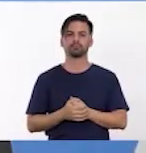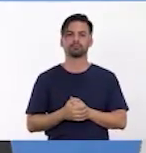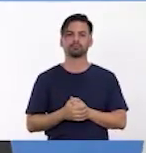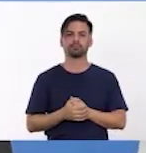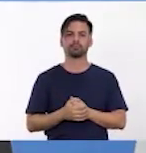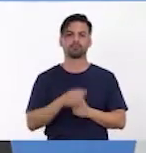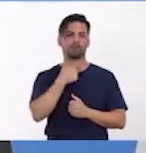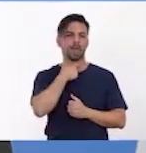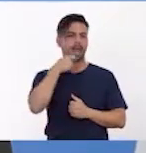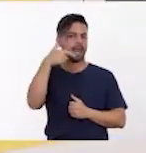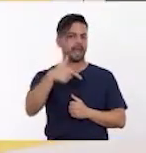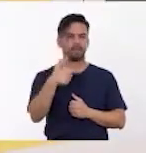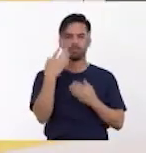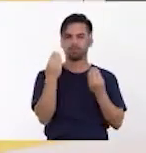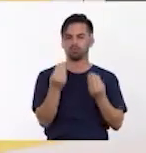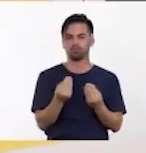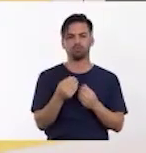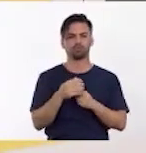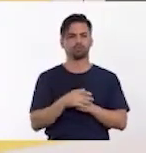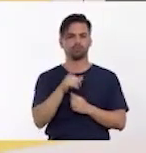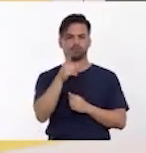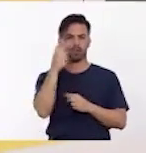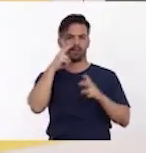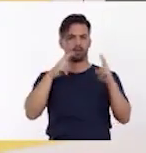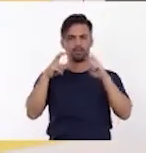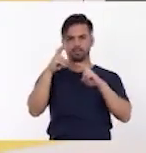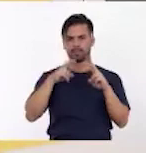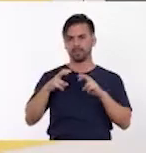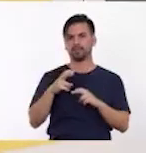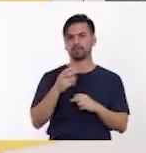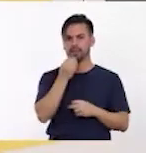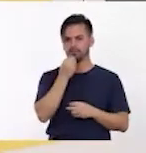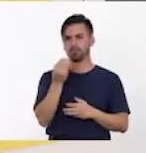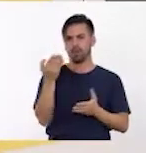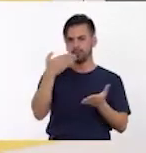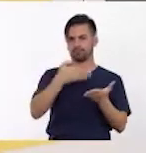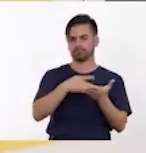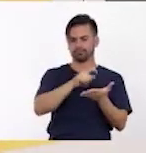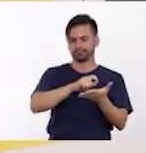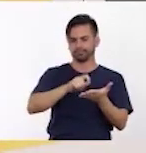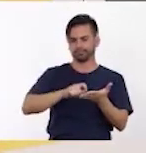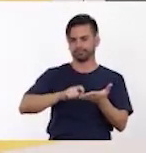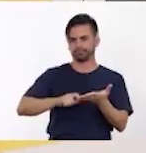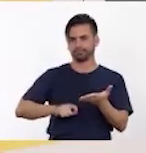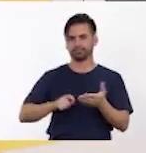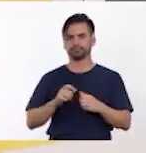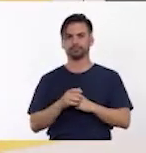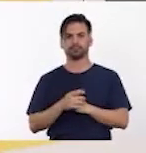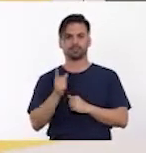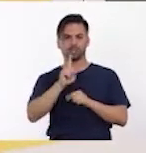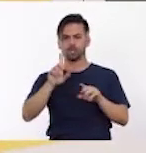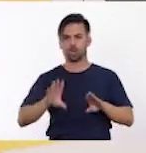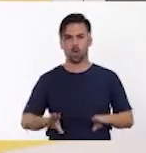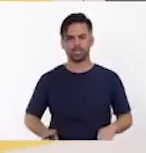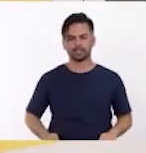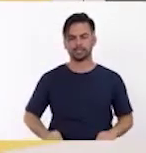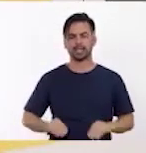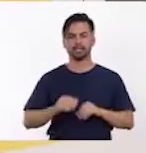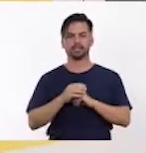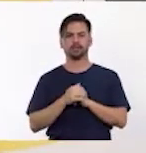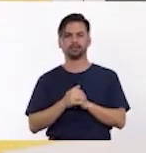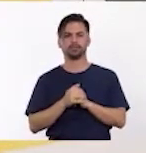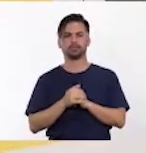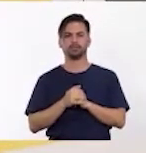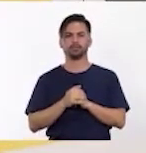con ejemplo, no permitiendo que se deje de plantear el subdesarrollo y su